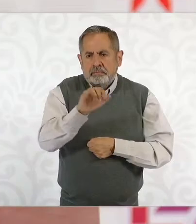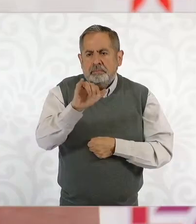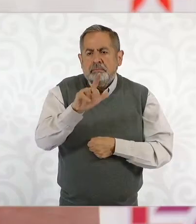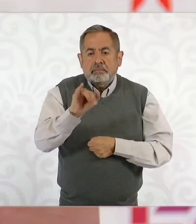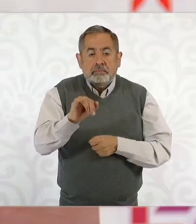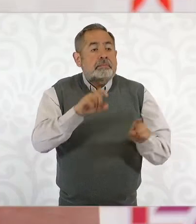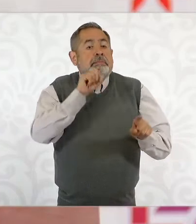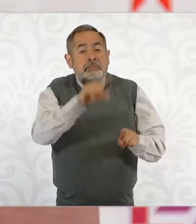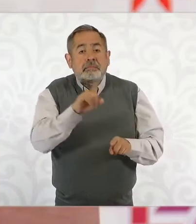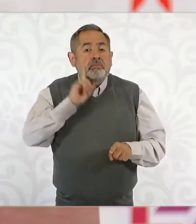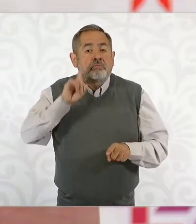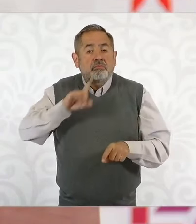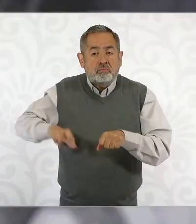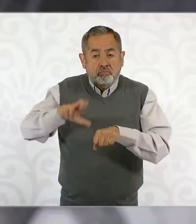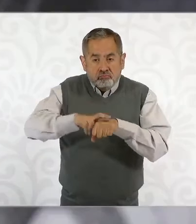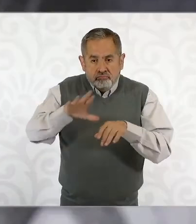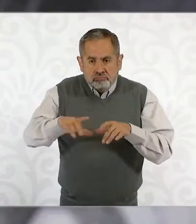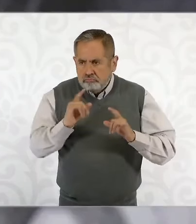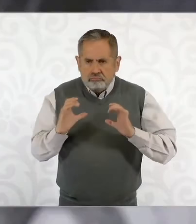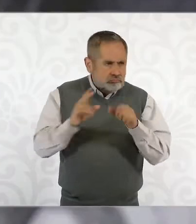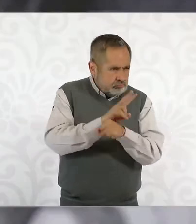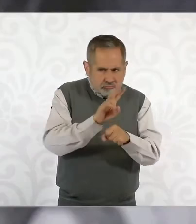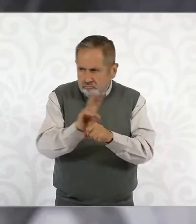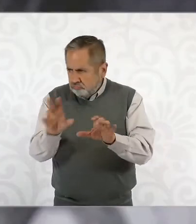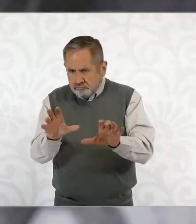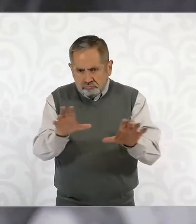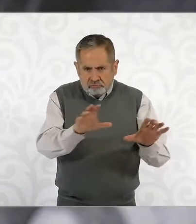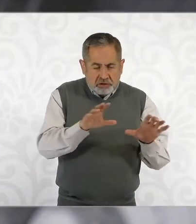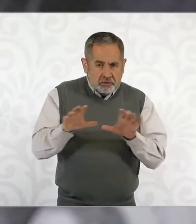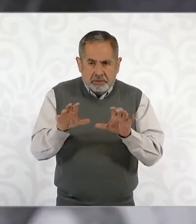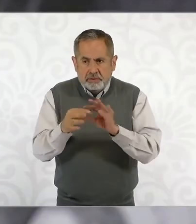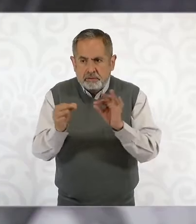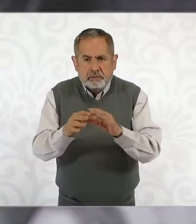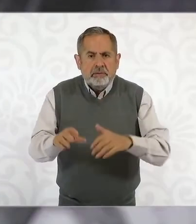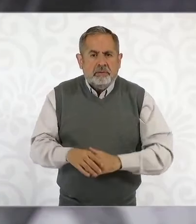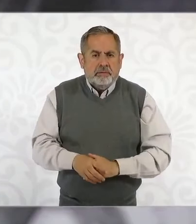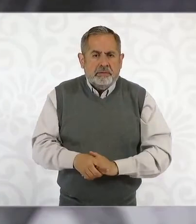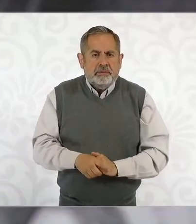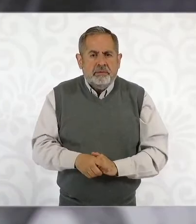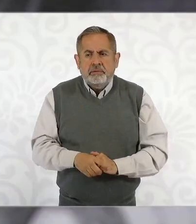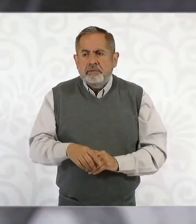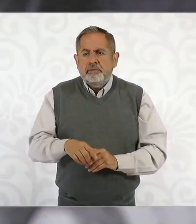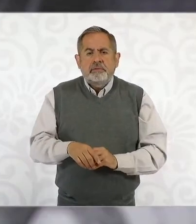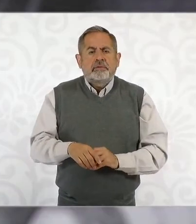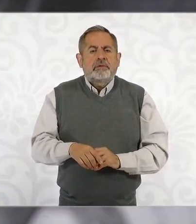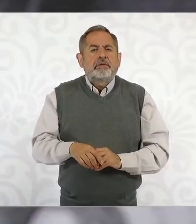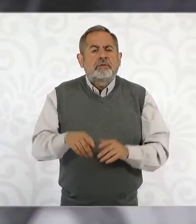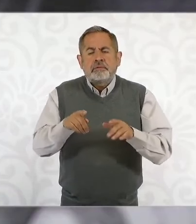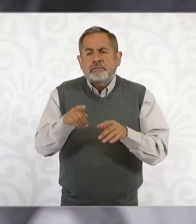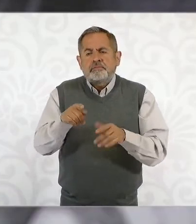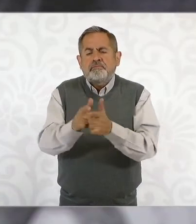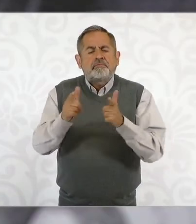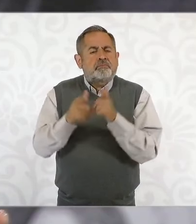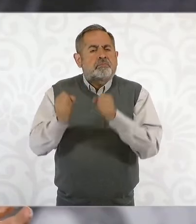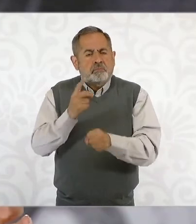¿no? También dijo que estaba ahí pendiente de lo que ocurriera en Mexicali. Y el Gabinete de Seguridad también mencionaron que